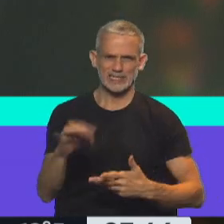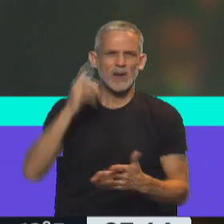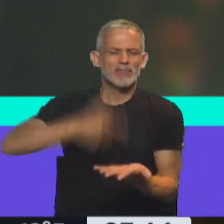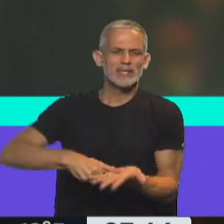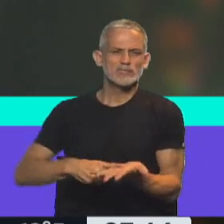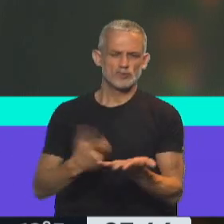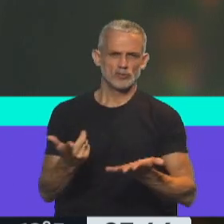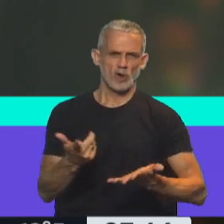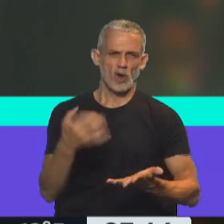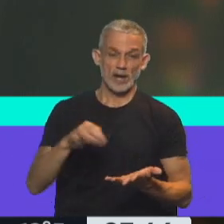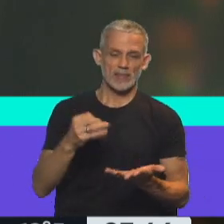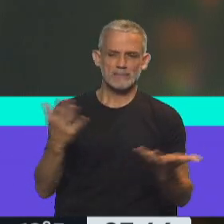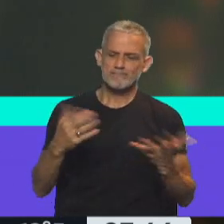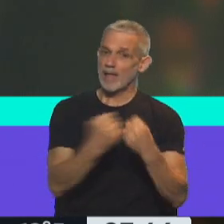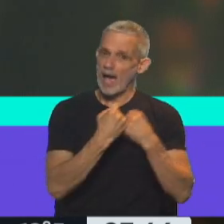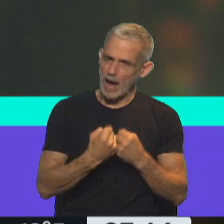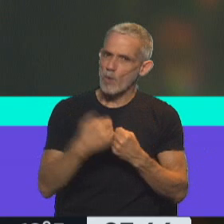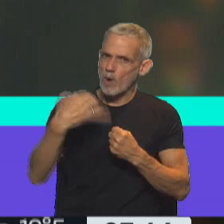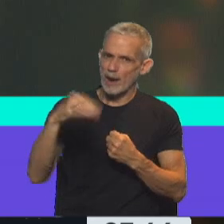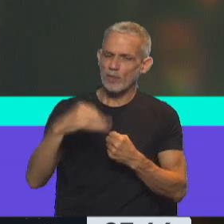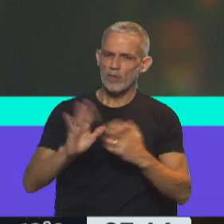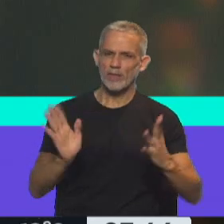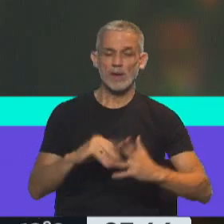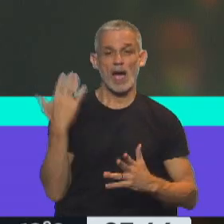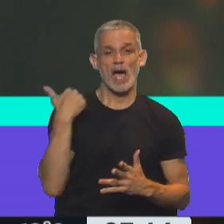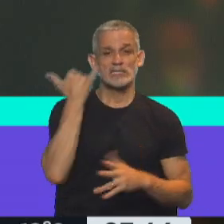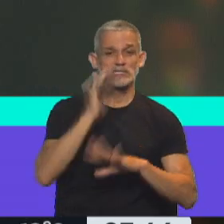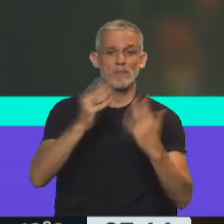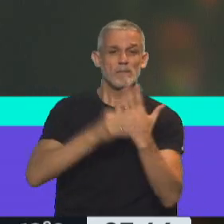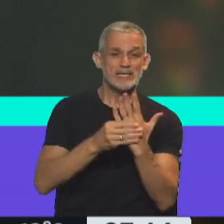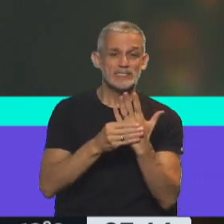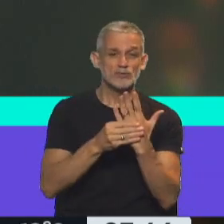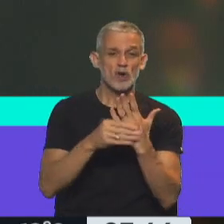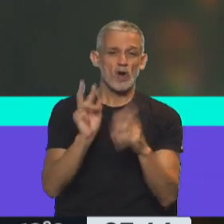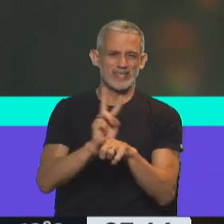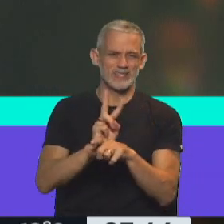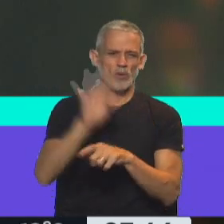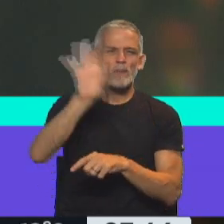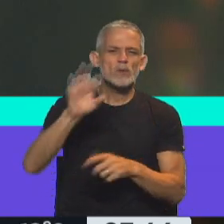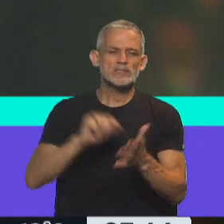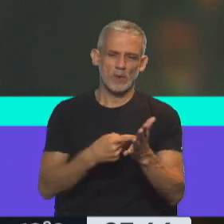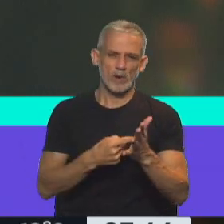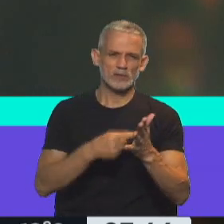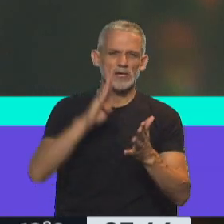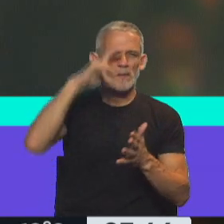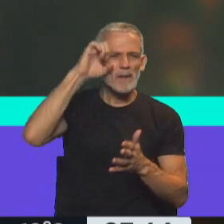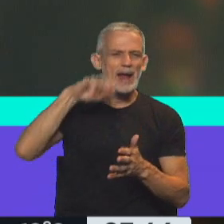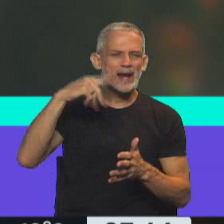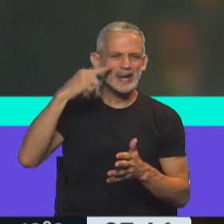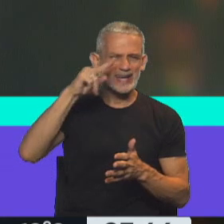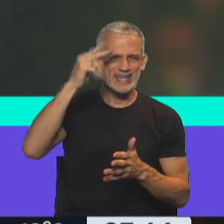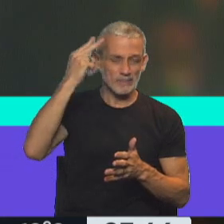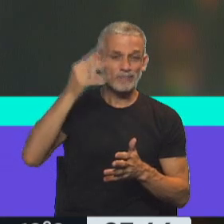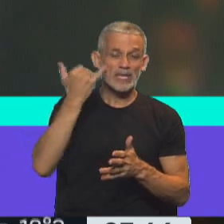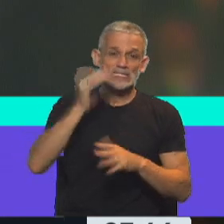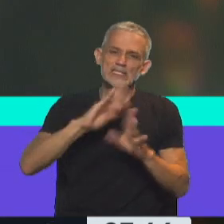decisiones políticas que hay que consensuar y que hay que tomar. Ayer habló el ministro de Seguridad de la provincia de Buenos Aires, Sergio Berni, dijo que el tema no